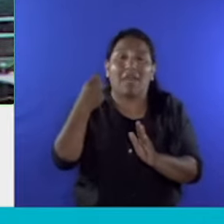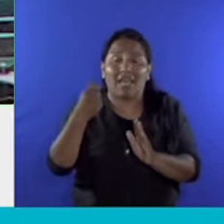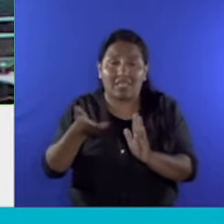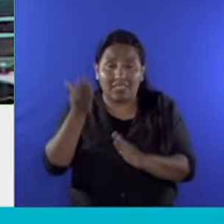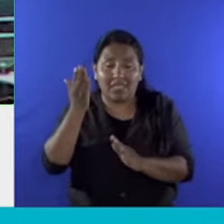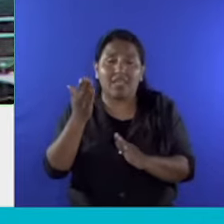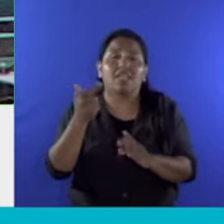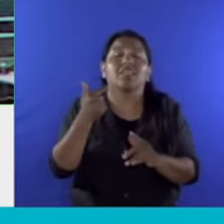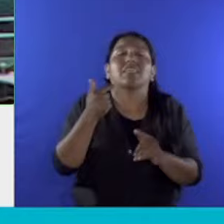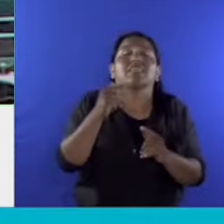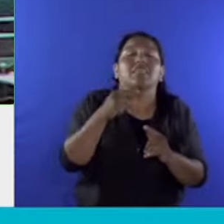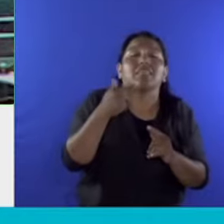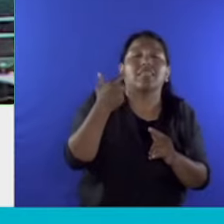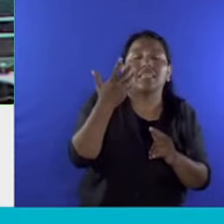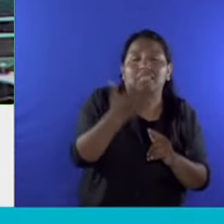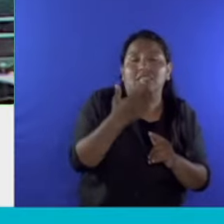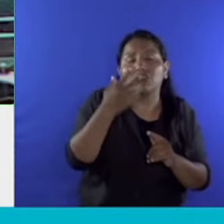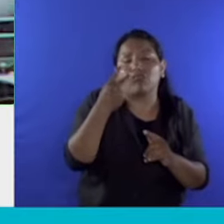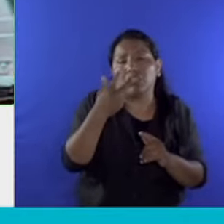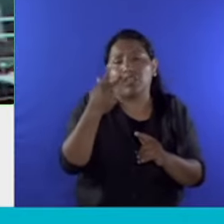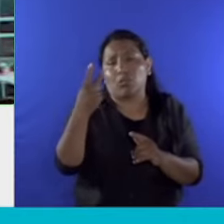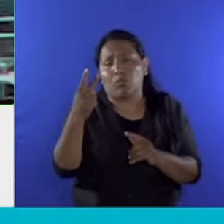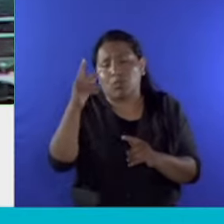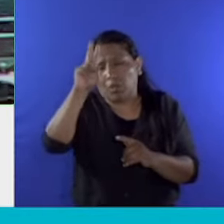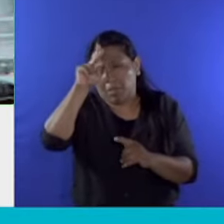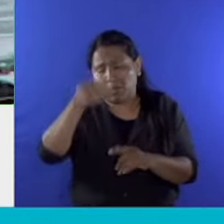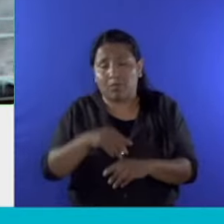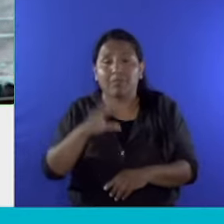y 530% arriba de Perú. El diclofenac,